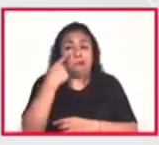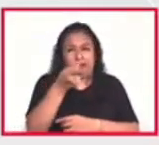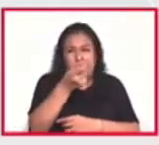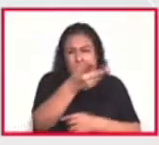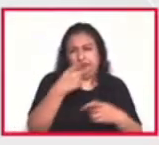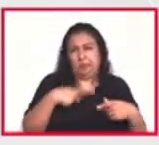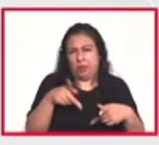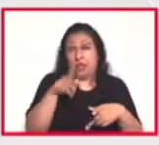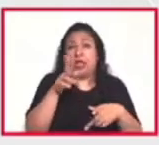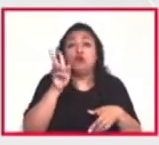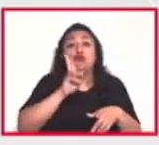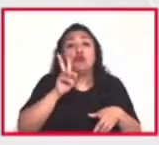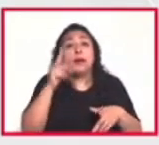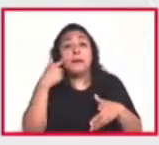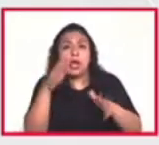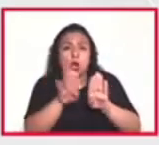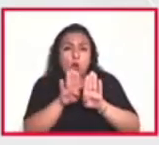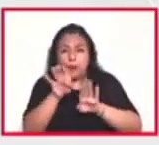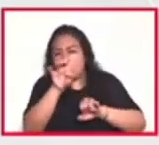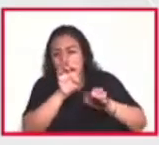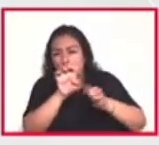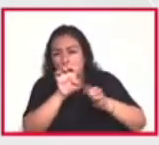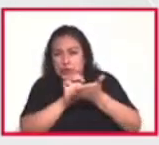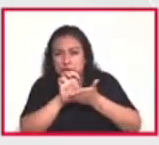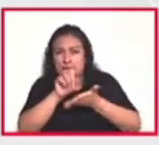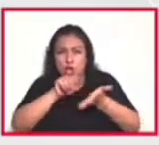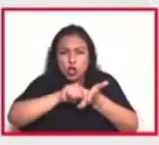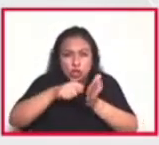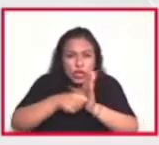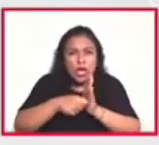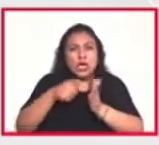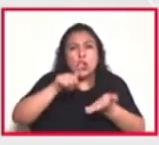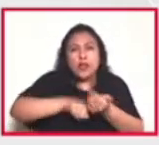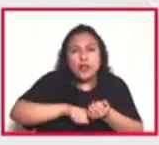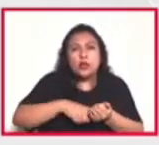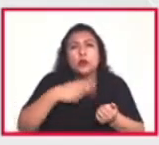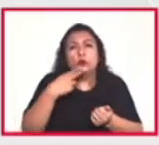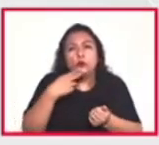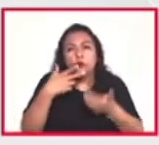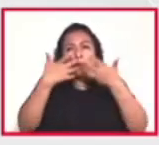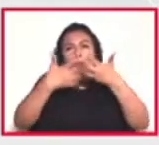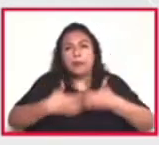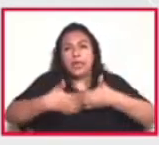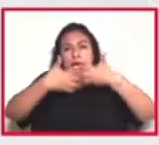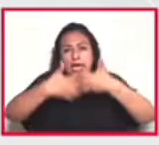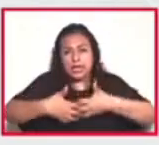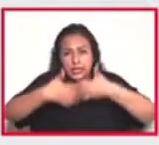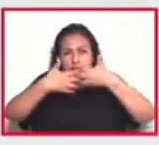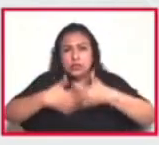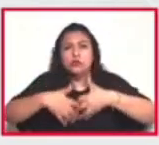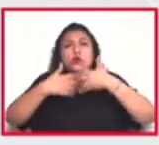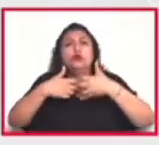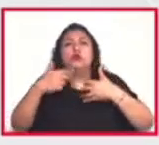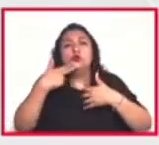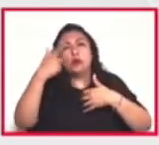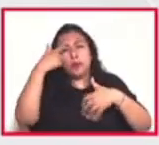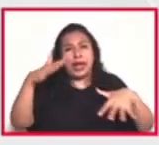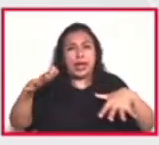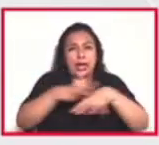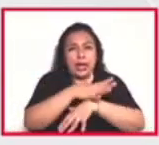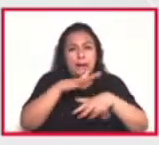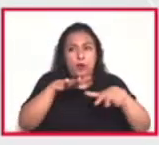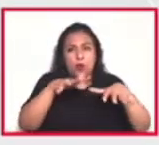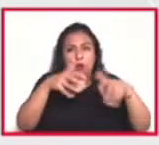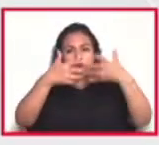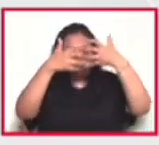ensayo escenotécnico, Homo Vox Machina encuentra inspiración en los mecanismos de tramoya empleados para los cambios de escenario y